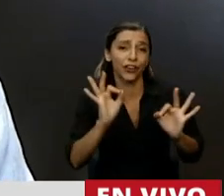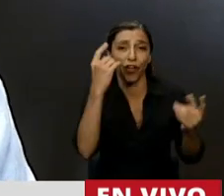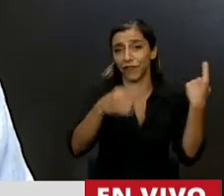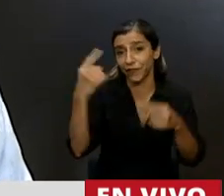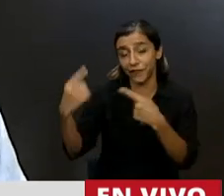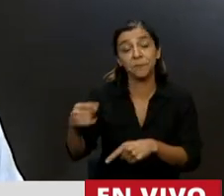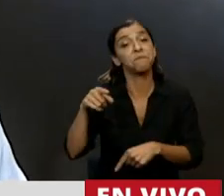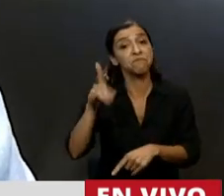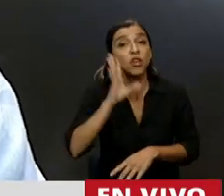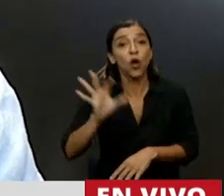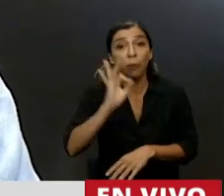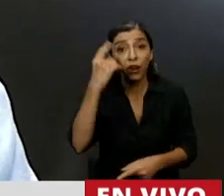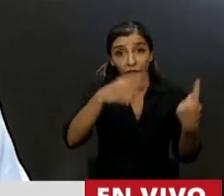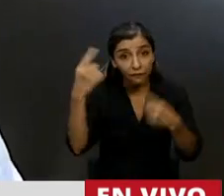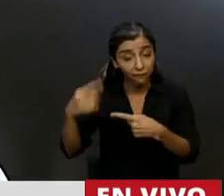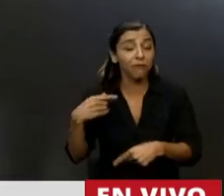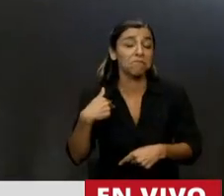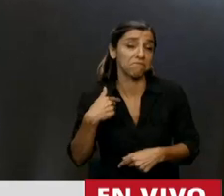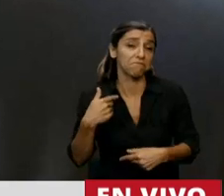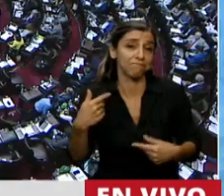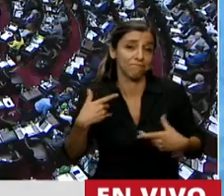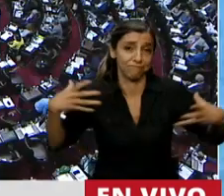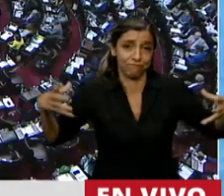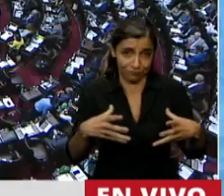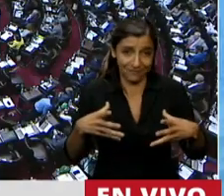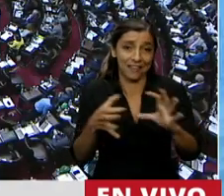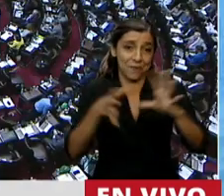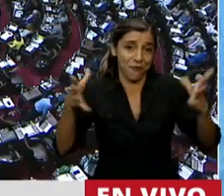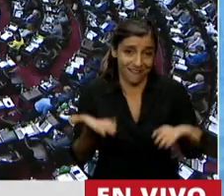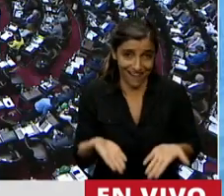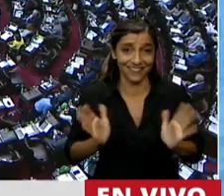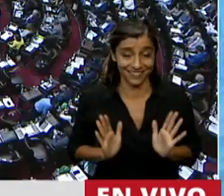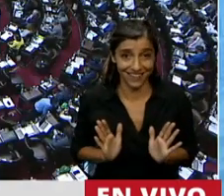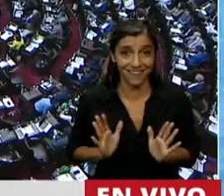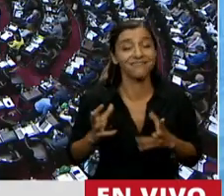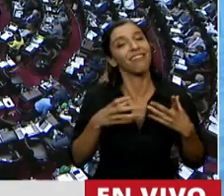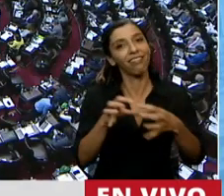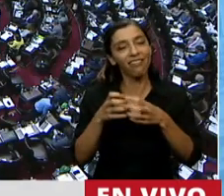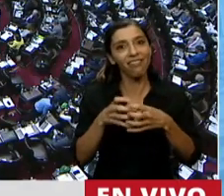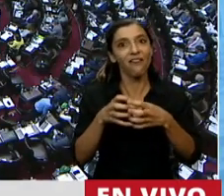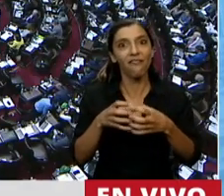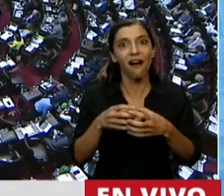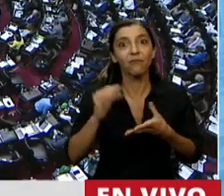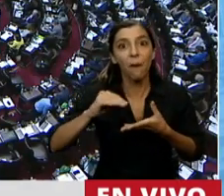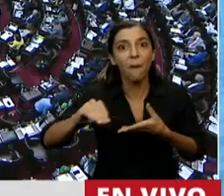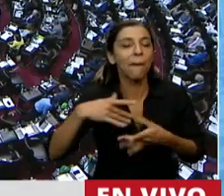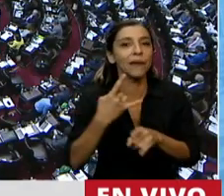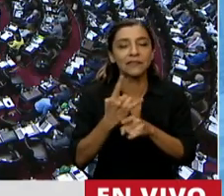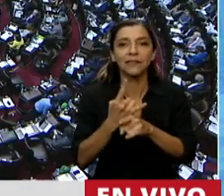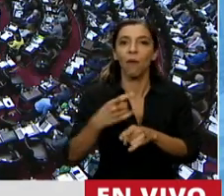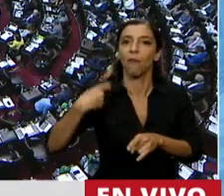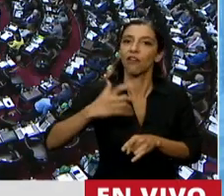nutren a la democracia y que detrás de cada nuevo debate nos encontramos en mejores condiciones como